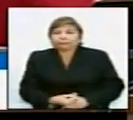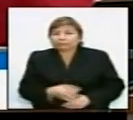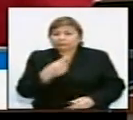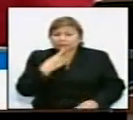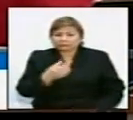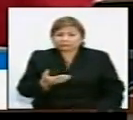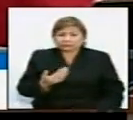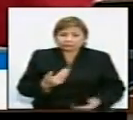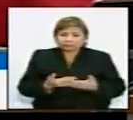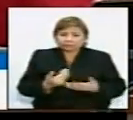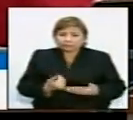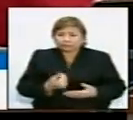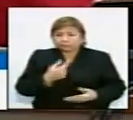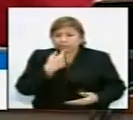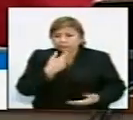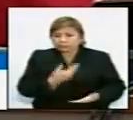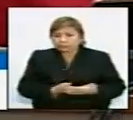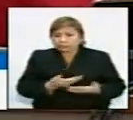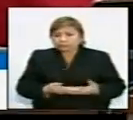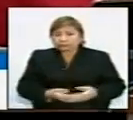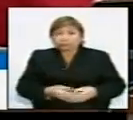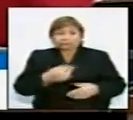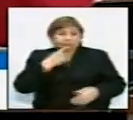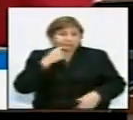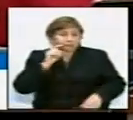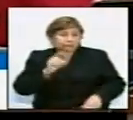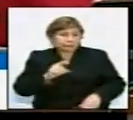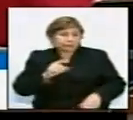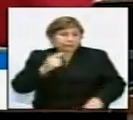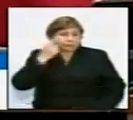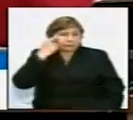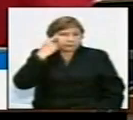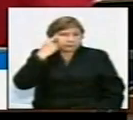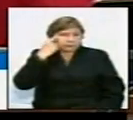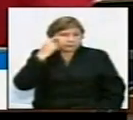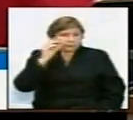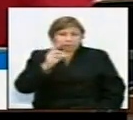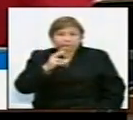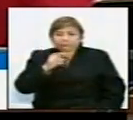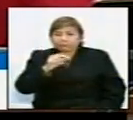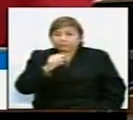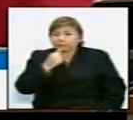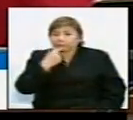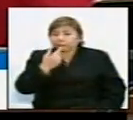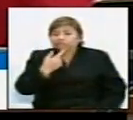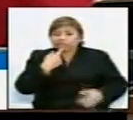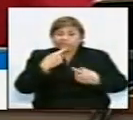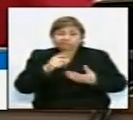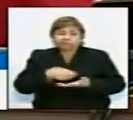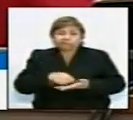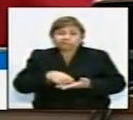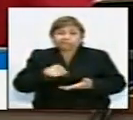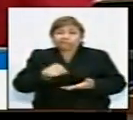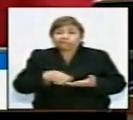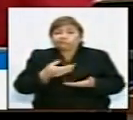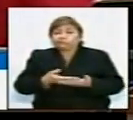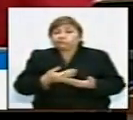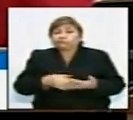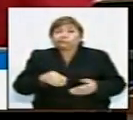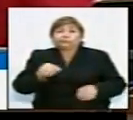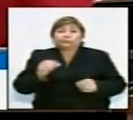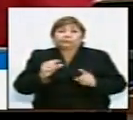poco tuvimos la oportunidad de estar en China firmando el protocolo para el ingreso de la